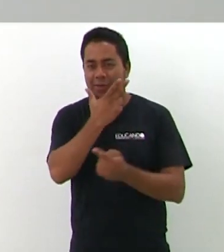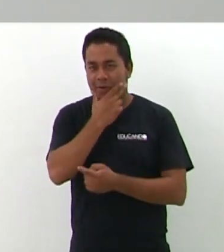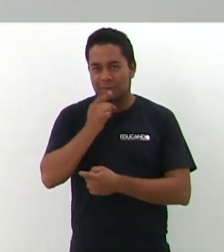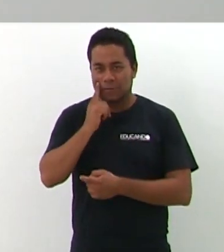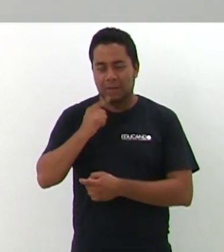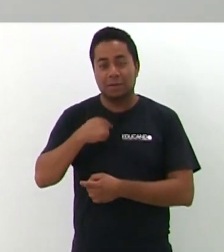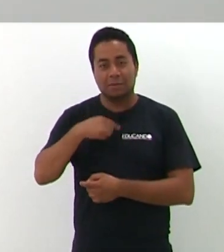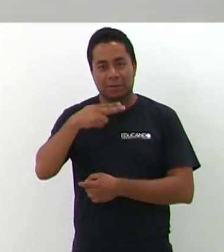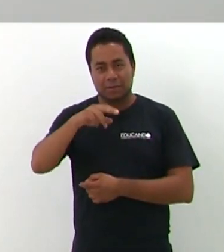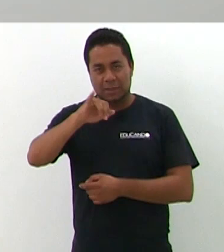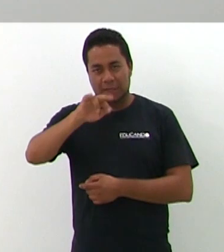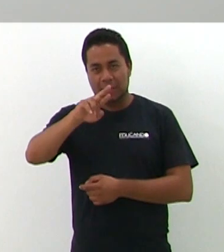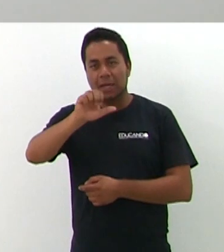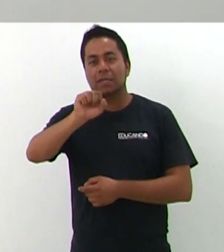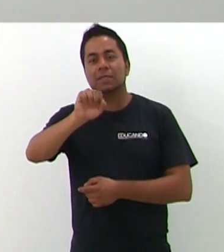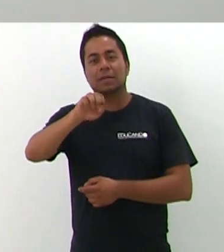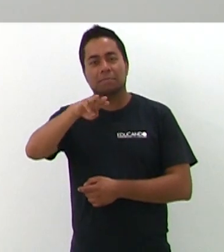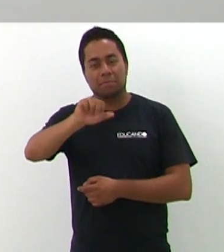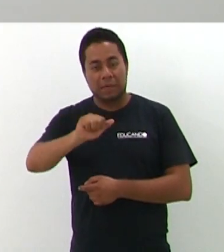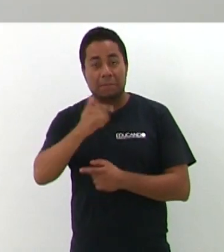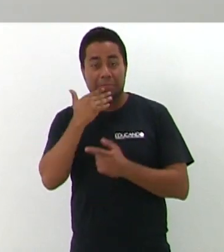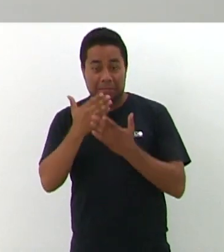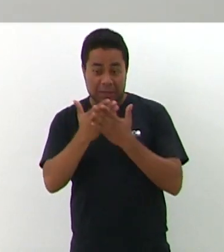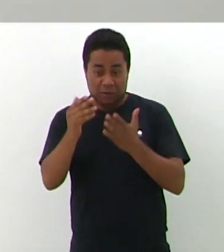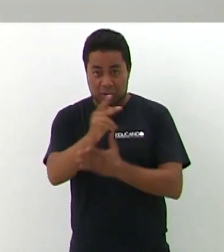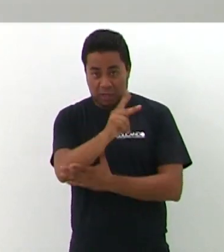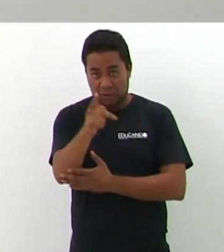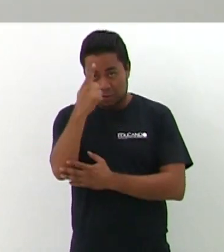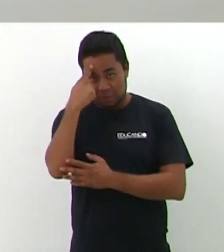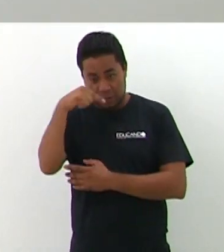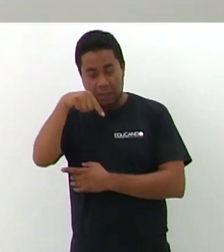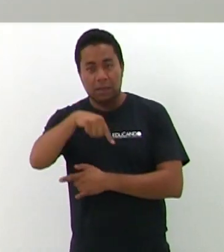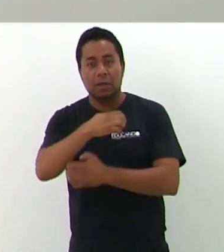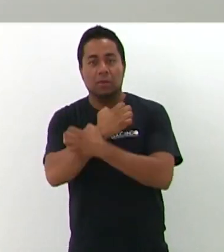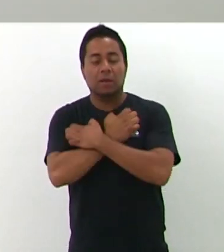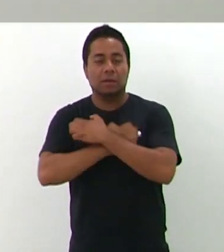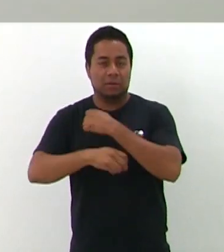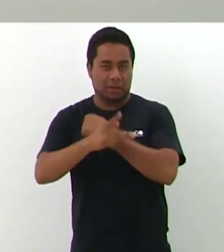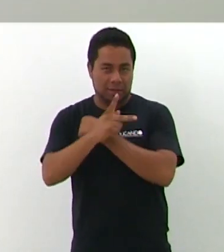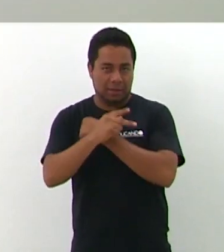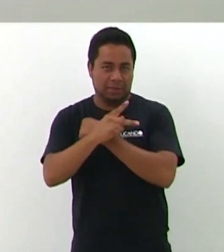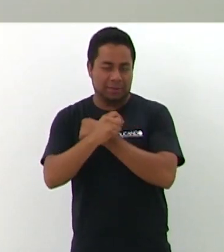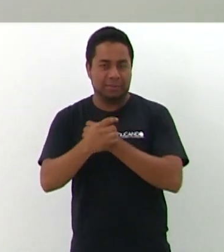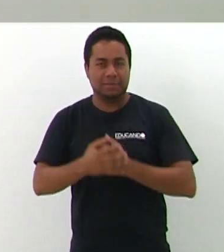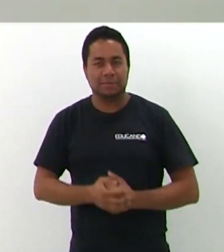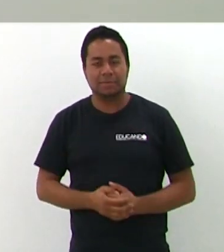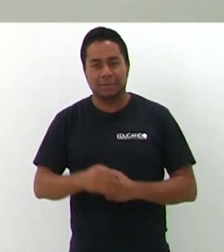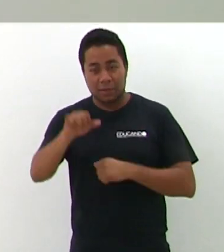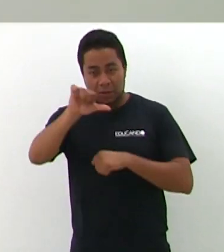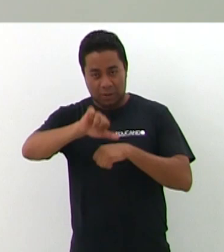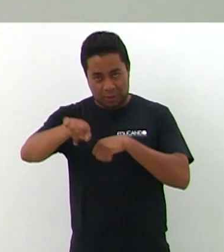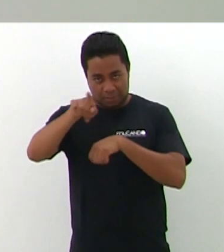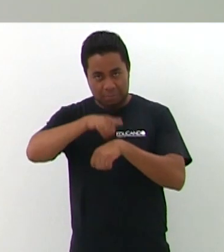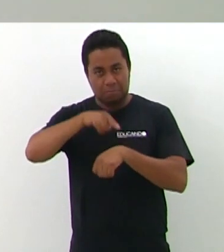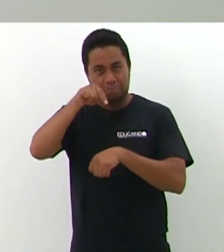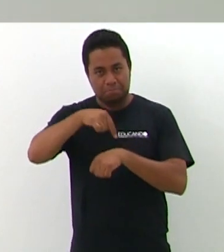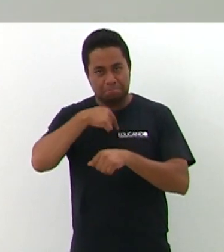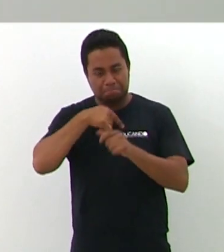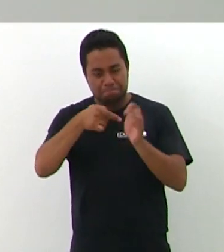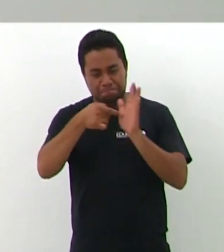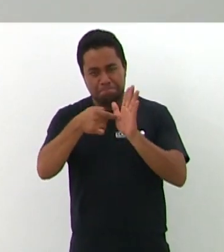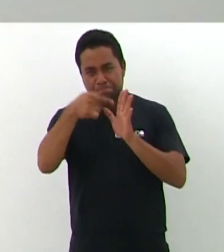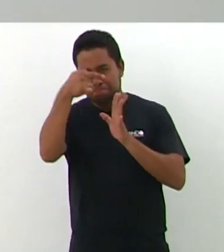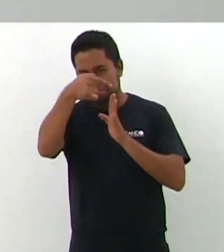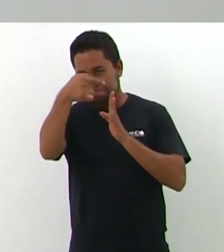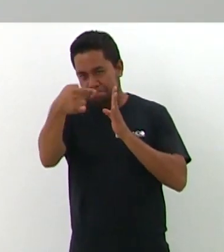niños y niñas, mi nombre es Iracema Martínez Ríos, te doy la más cordial bienvenida a este tu programa Educando TV. El día de hoy